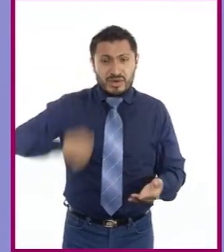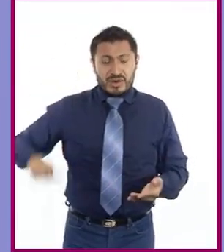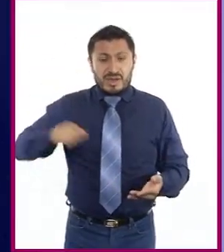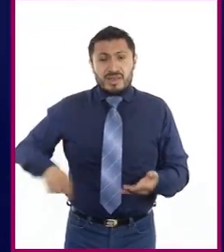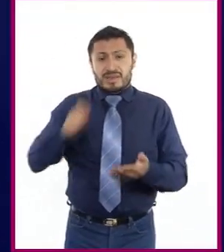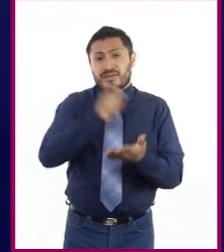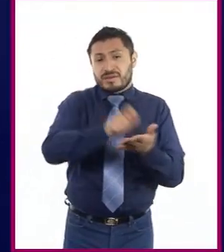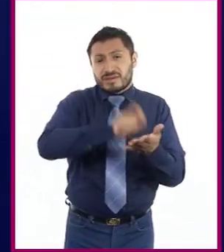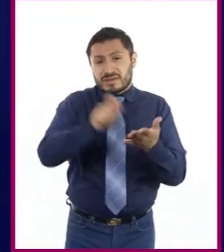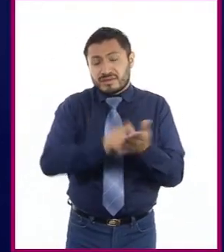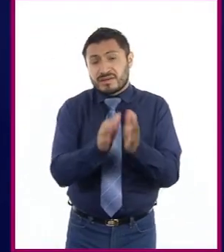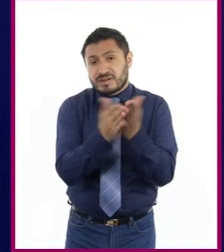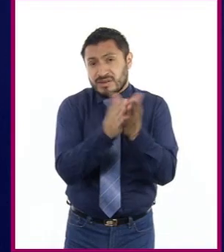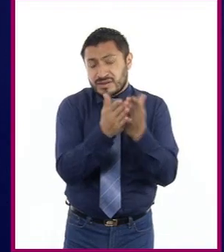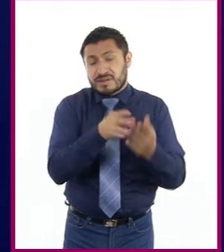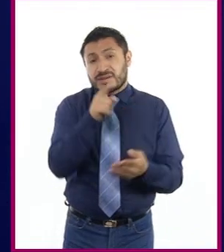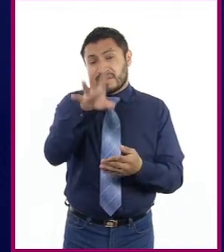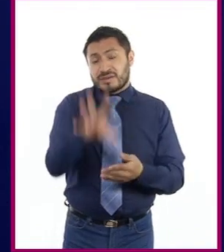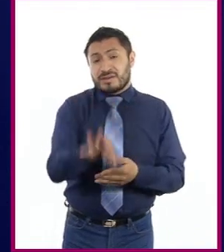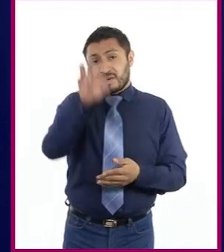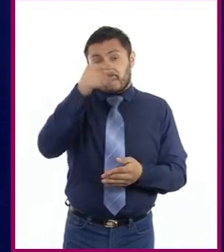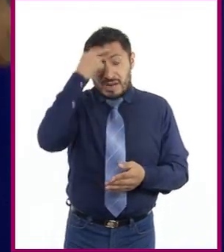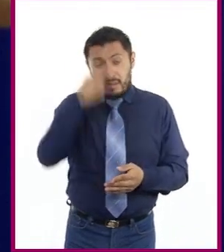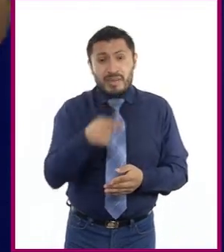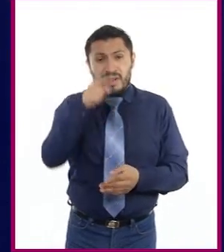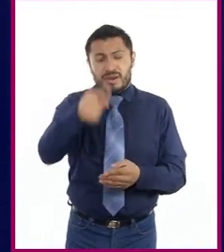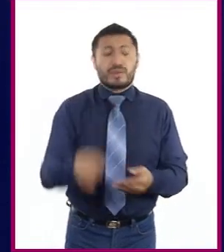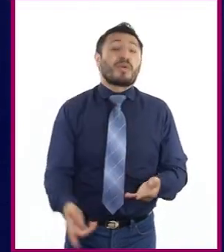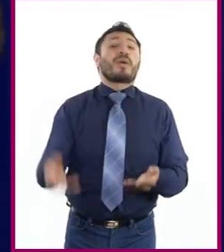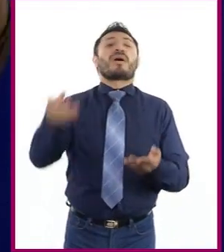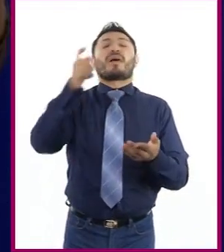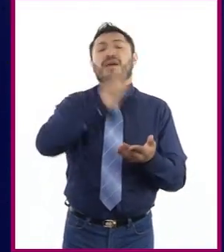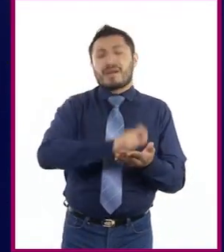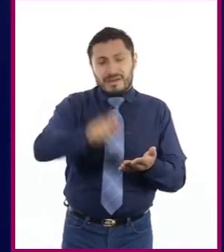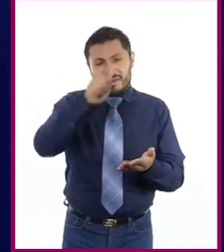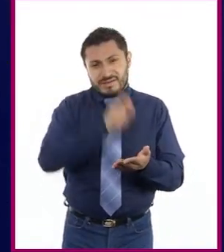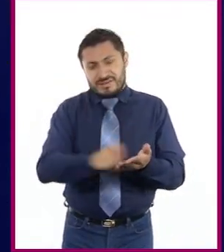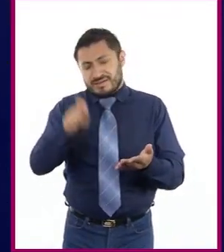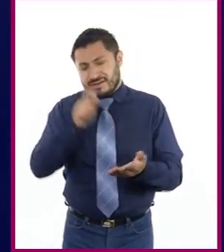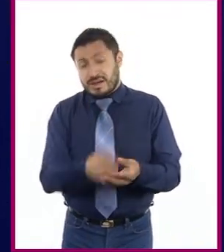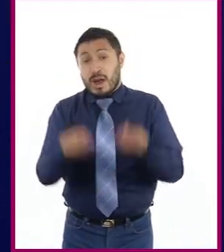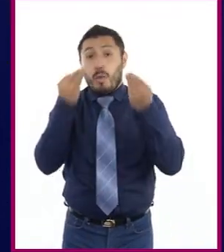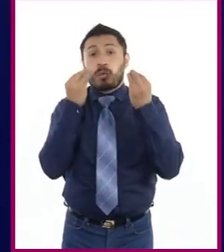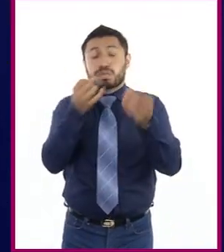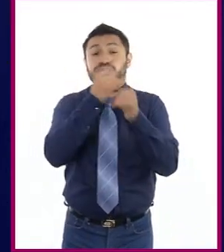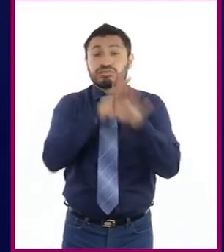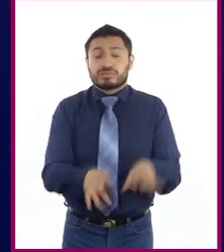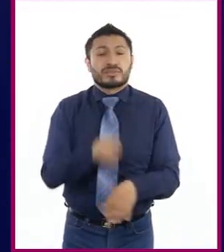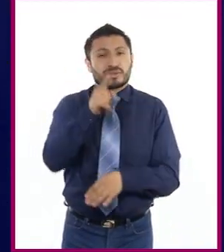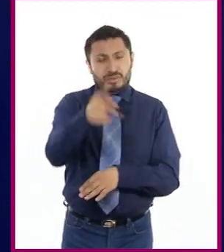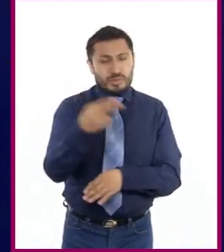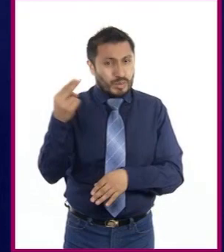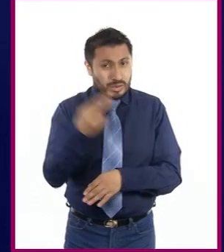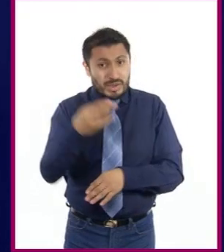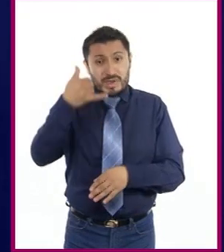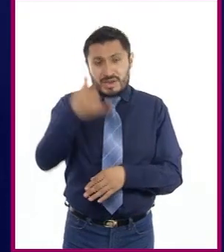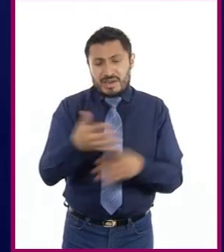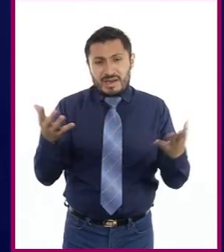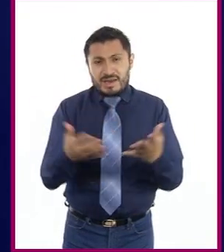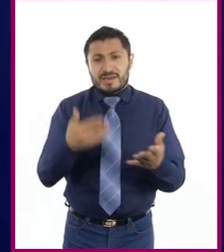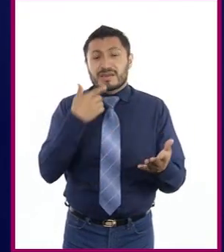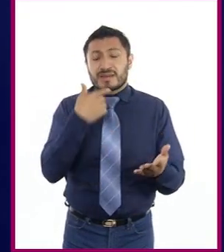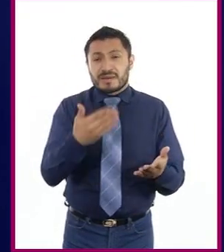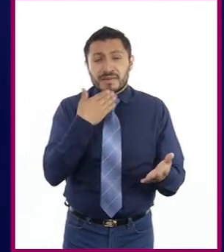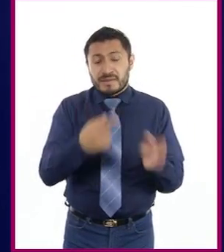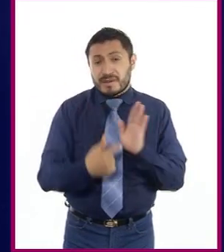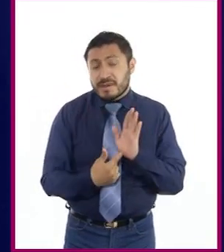fue escrita la obra leída, para que puedan acopiar tanta información como necesiten y lleven a cabo la obra de teatro